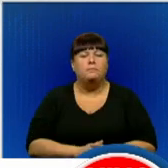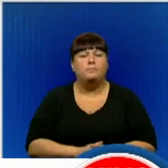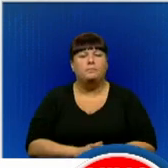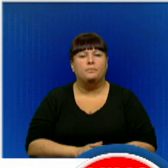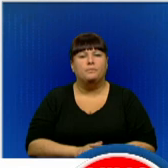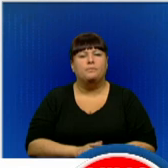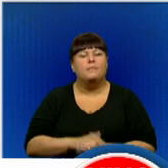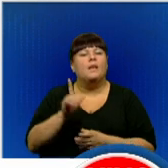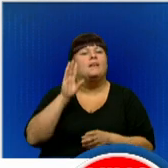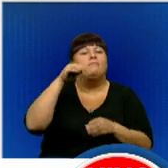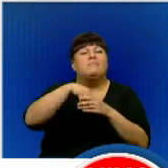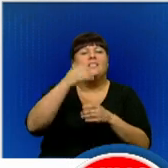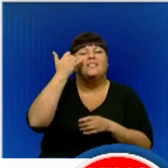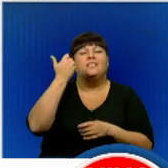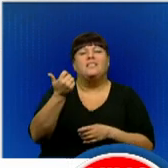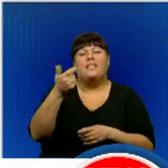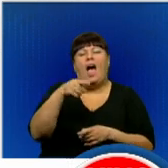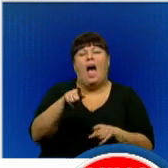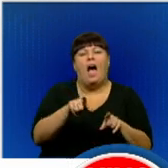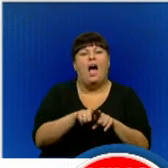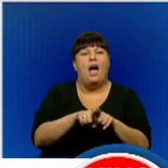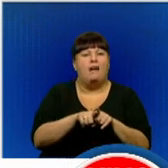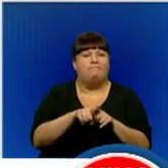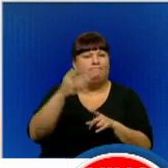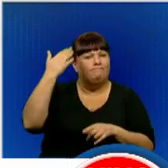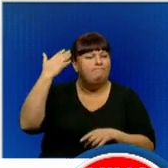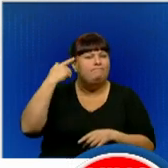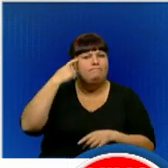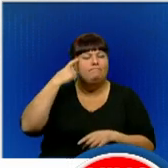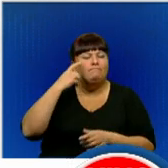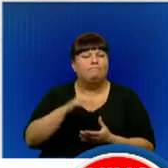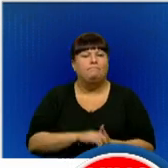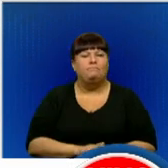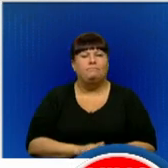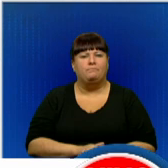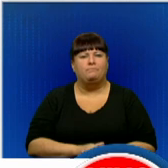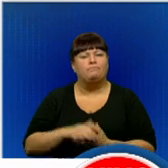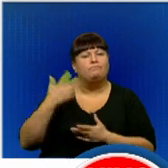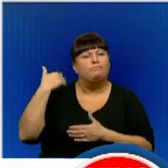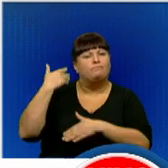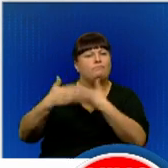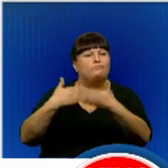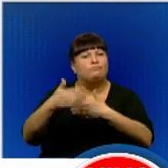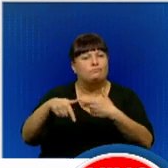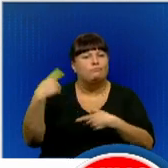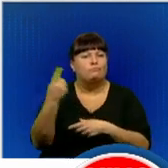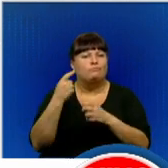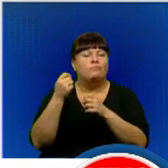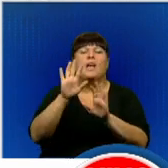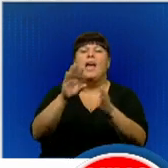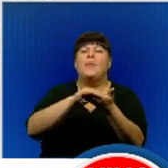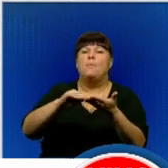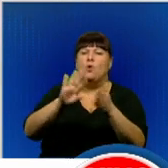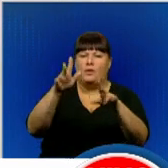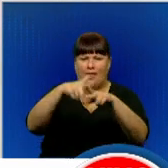forma parte de una concepción y un proceso en el que estamos tratando debutaron